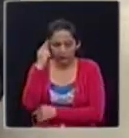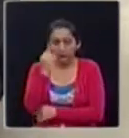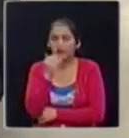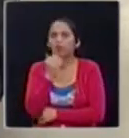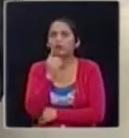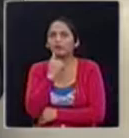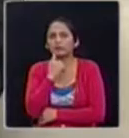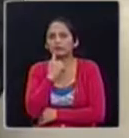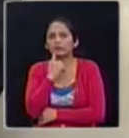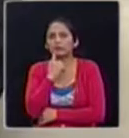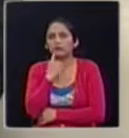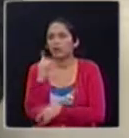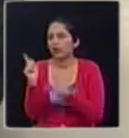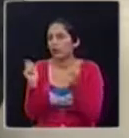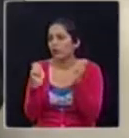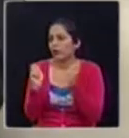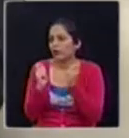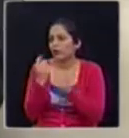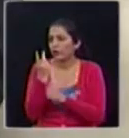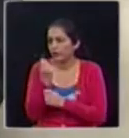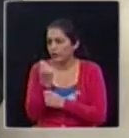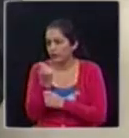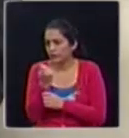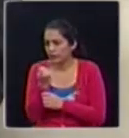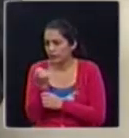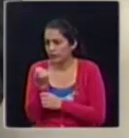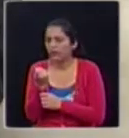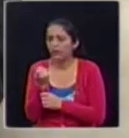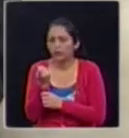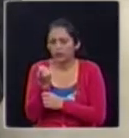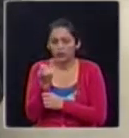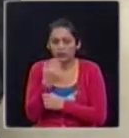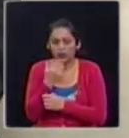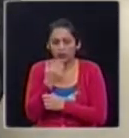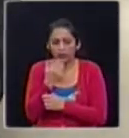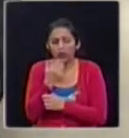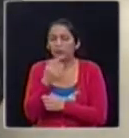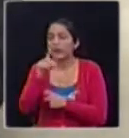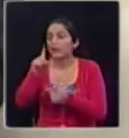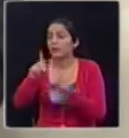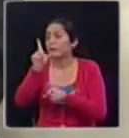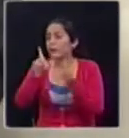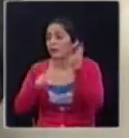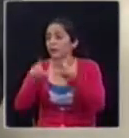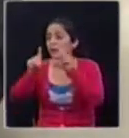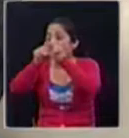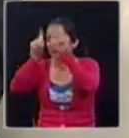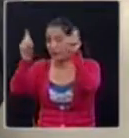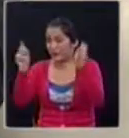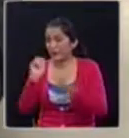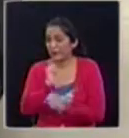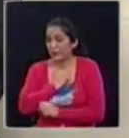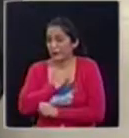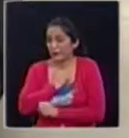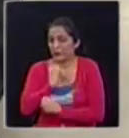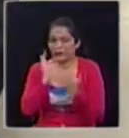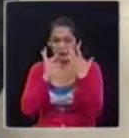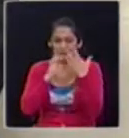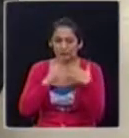equilibrio fiscal, el rol del sector productivo, tiene que darse la importancia al sector productivo para que pueda invertir, traer